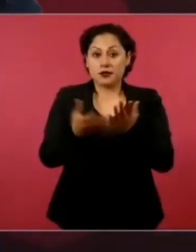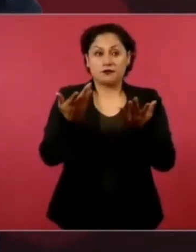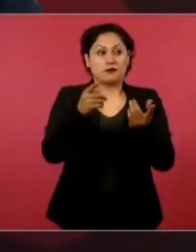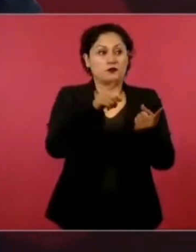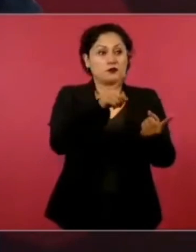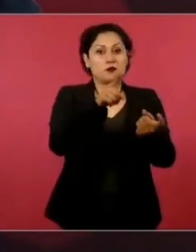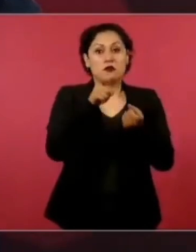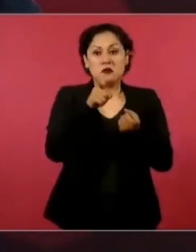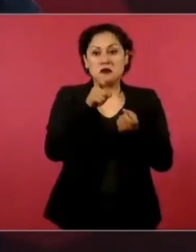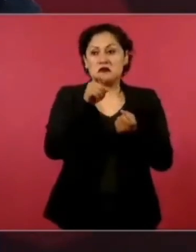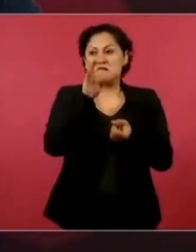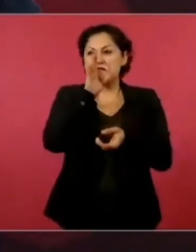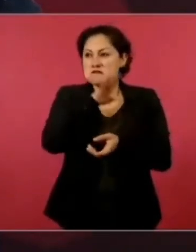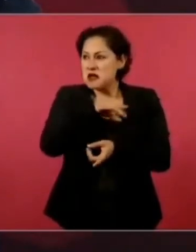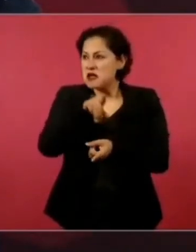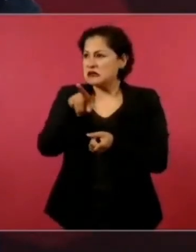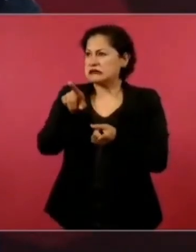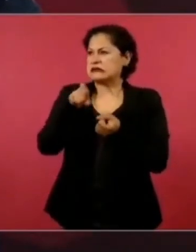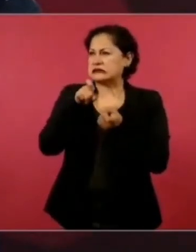recaudación